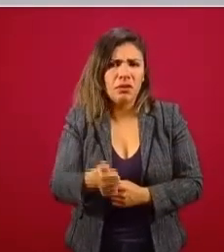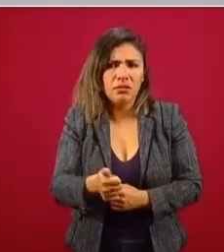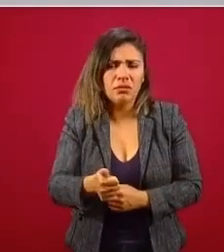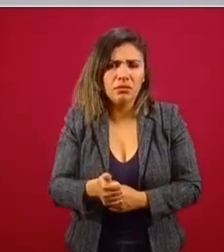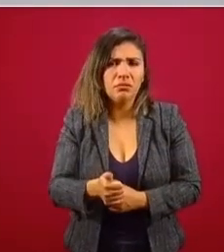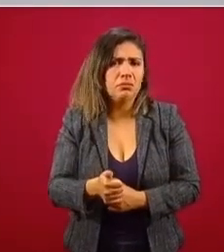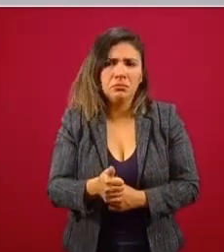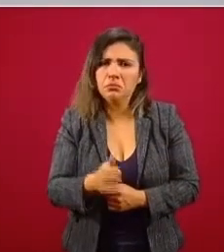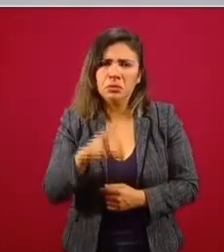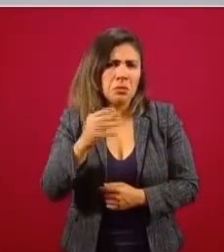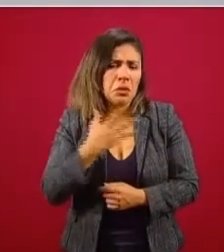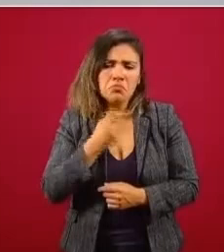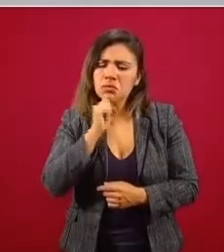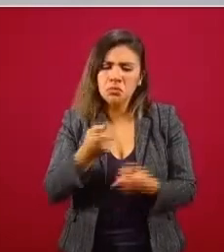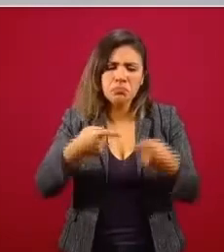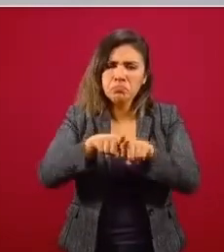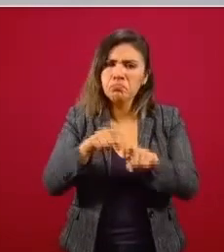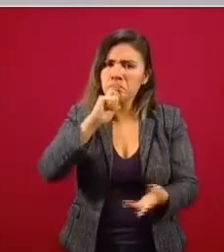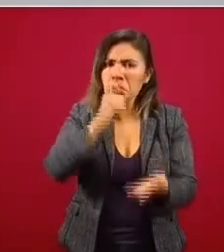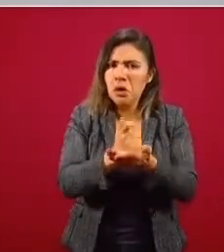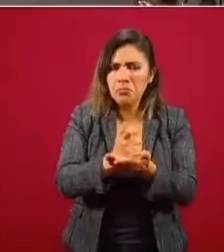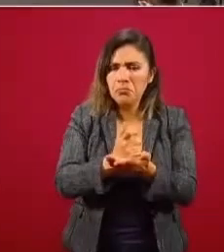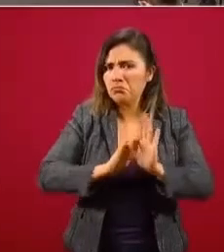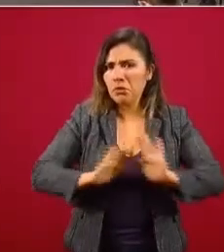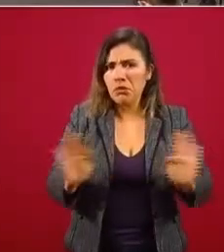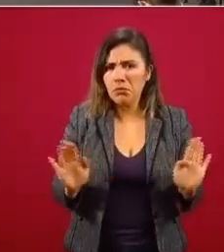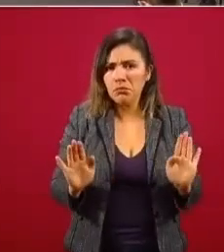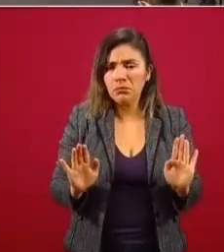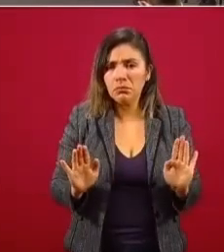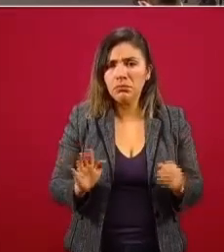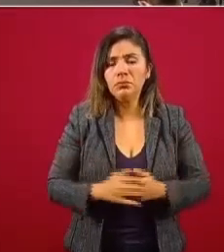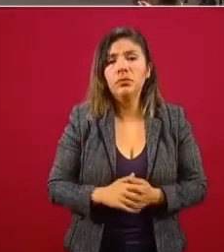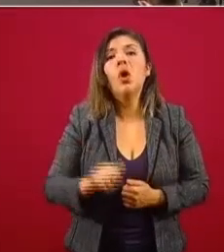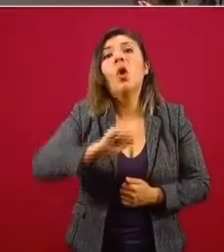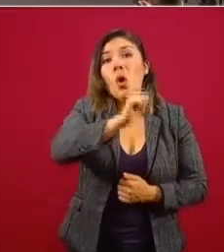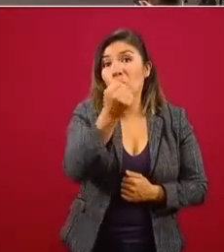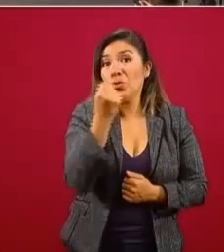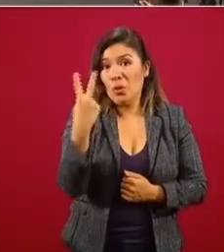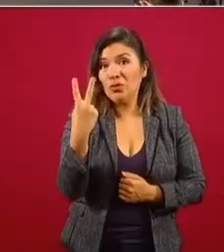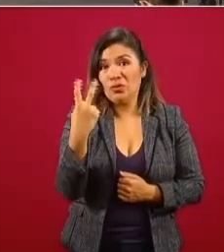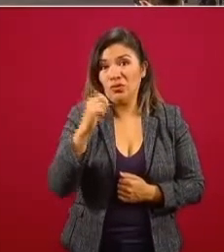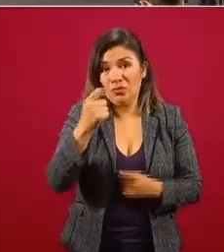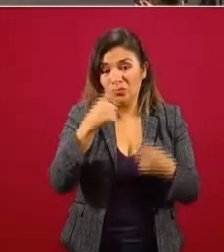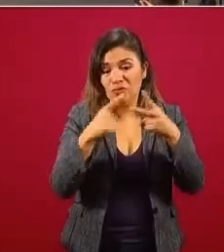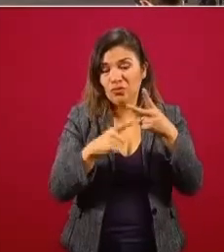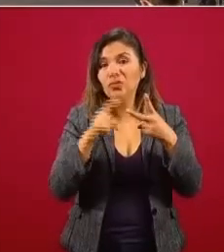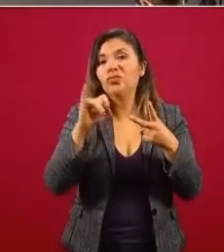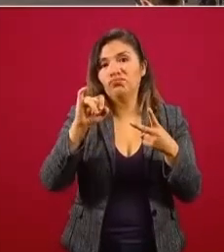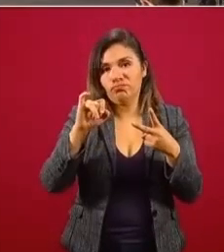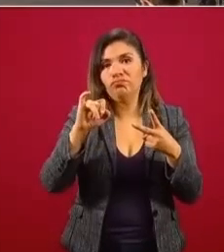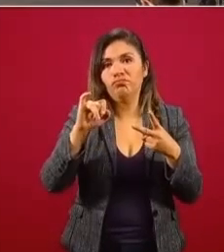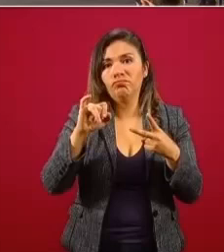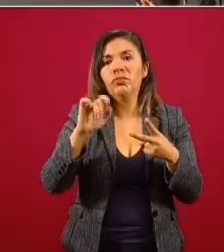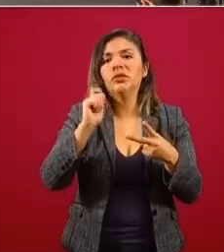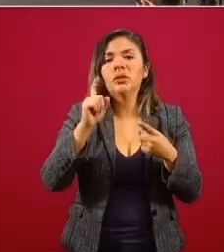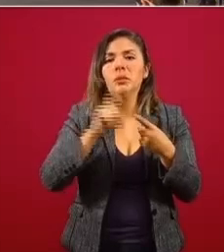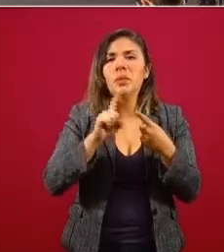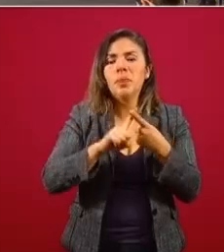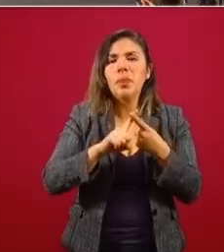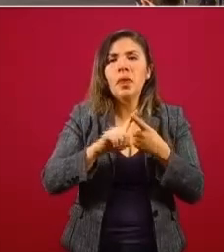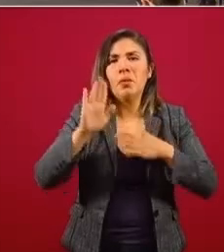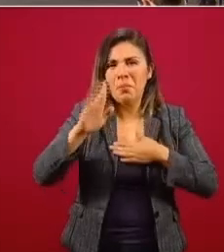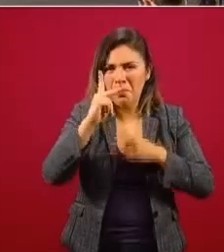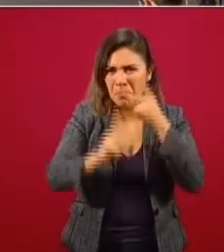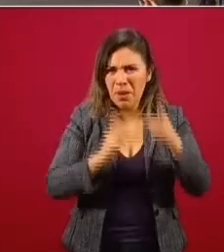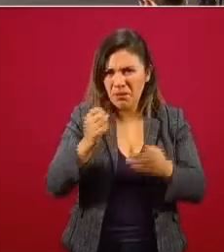es sin interés el crédito en los otros dos tanto crédito a la